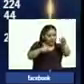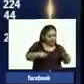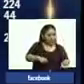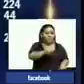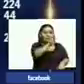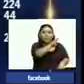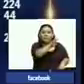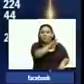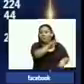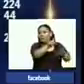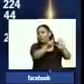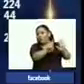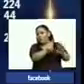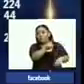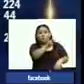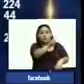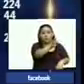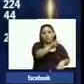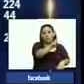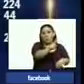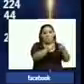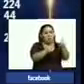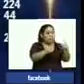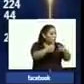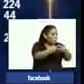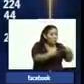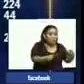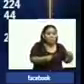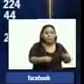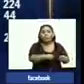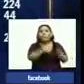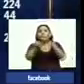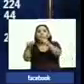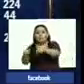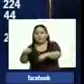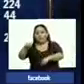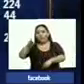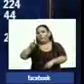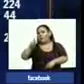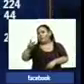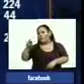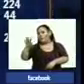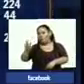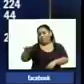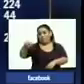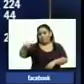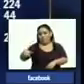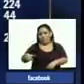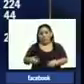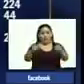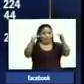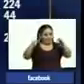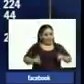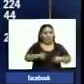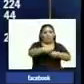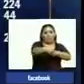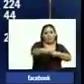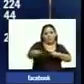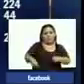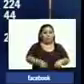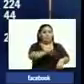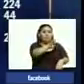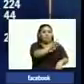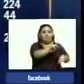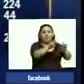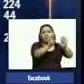241 personas fueron reportadas como desaparecidas, 224 en este año y en diciembre 47